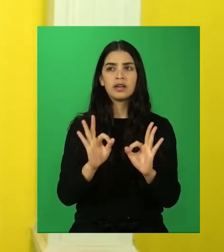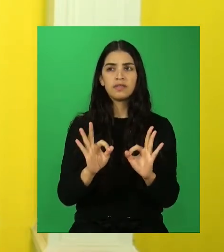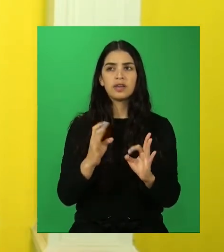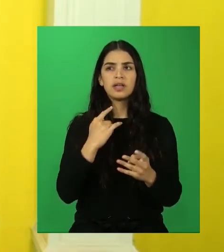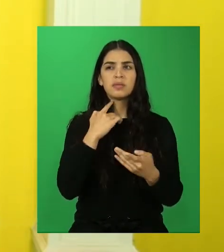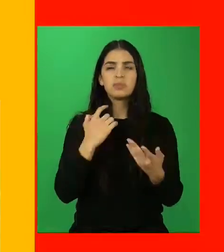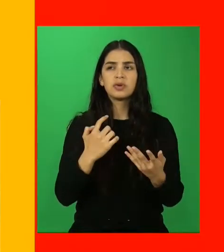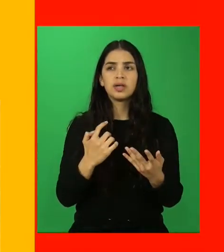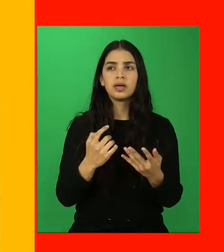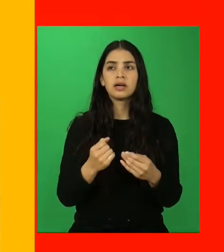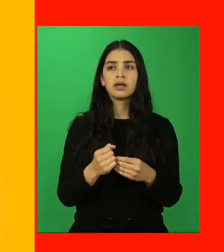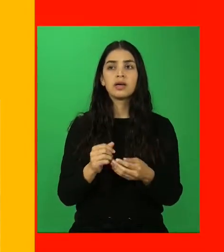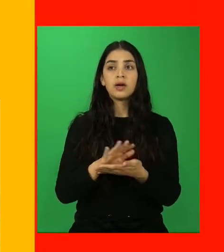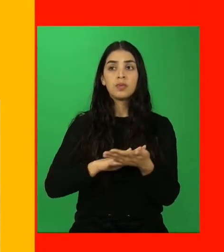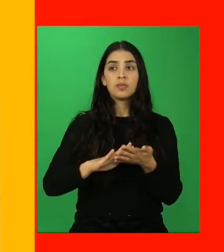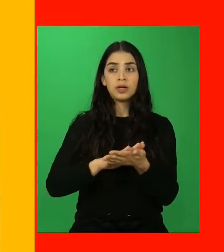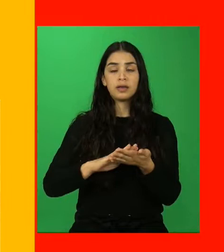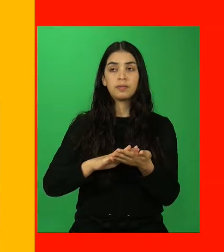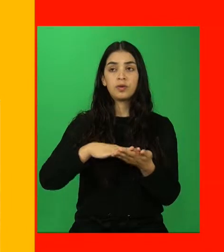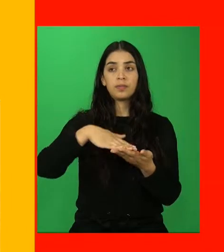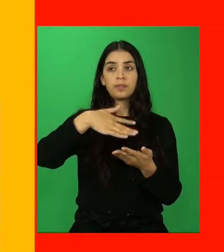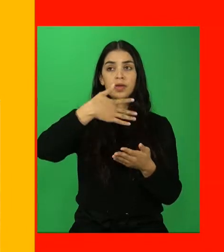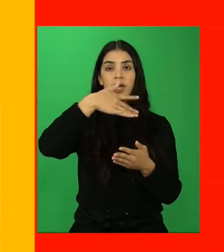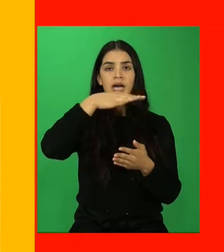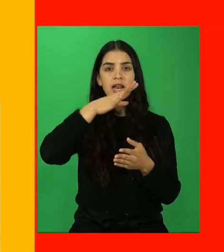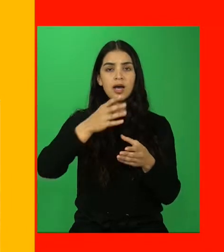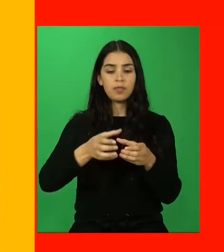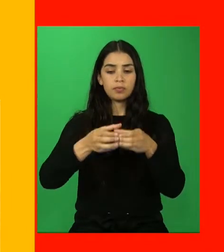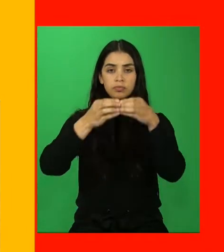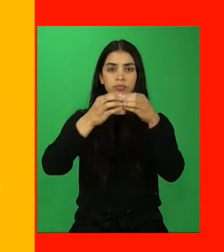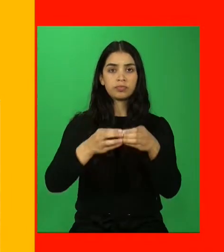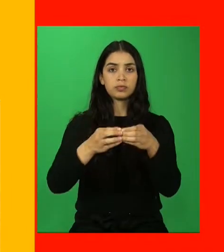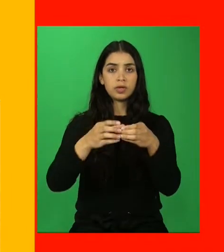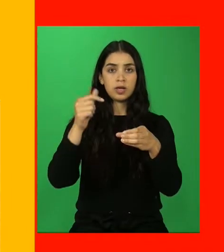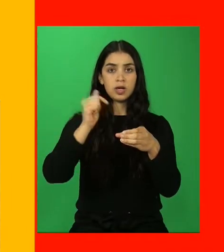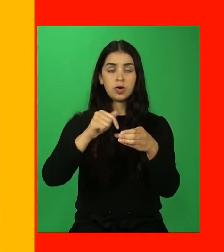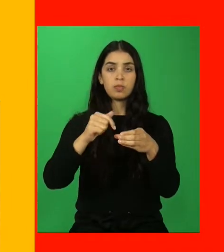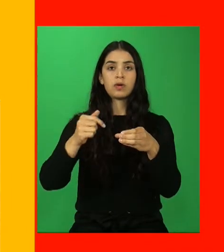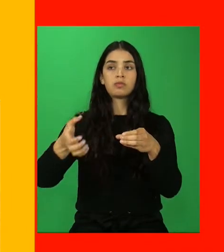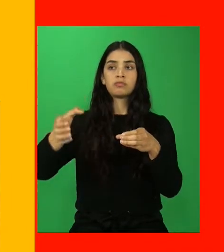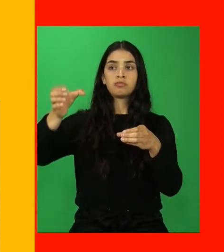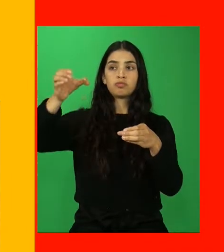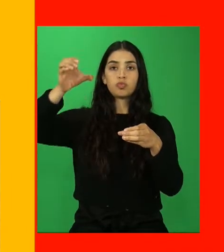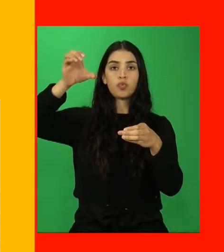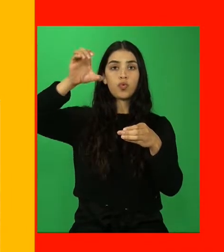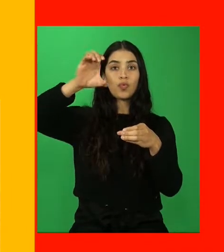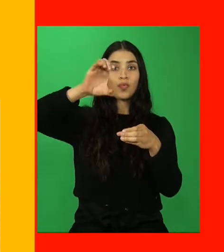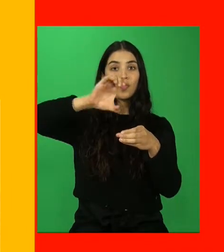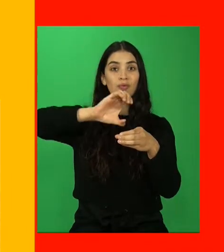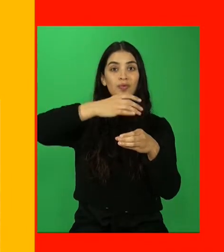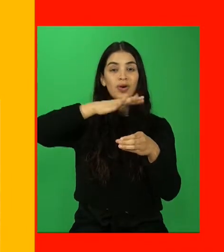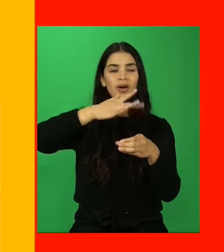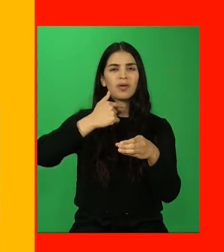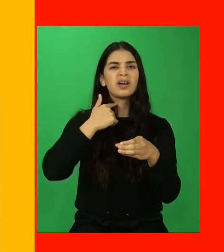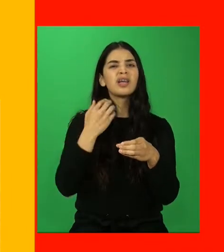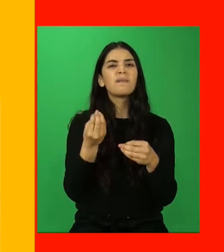Por ejemplo, el vaso. En el vaso nosotros siempre estamos agregando líquidos,